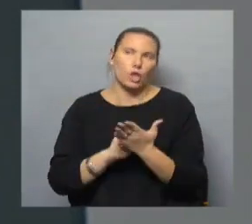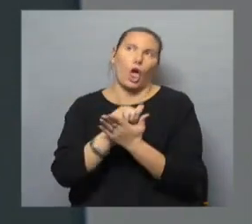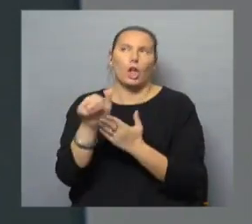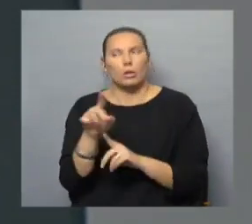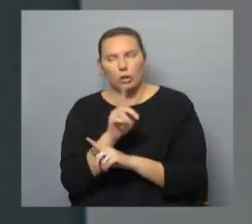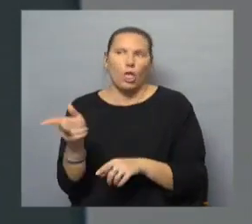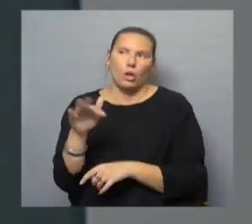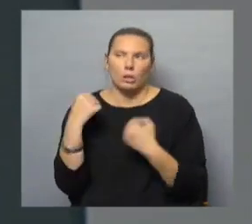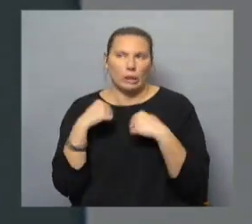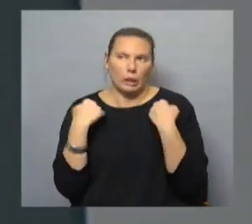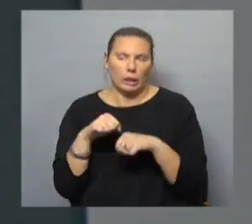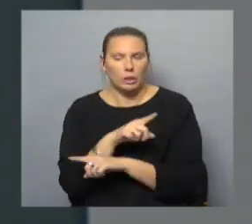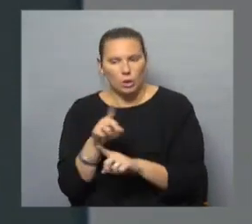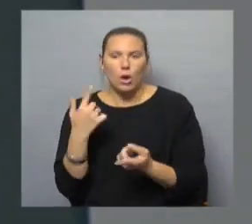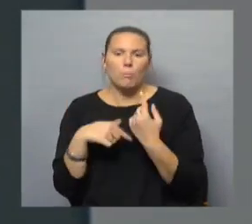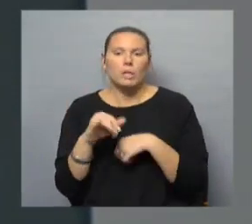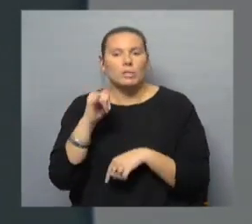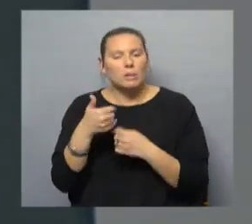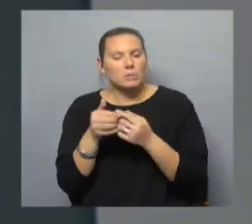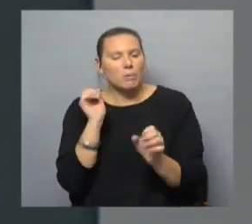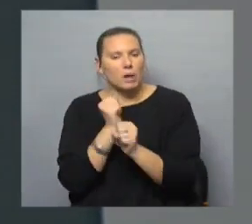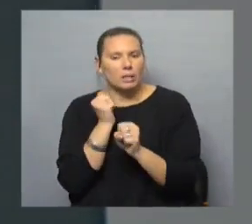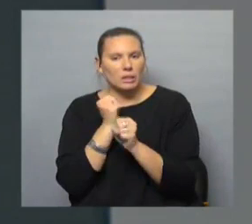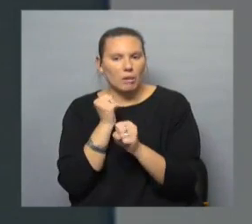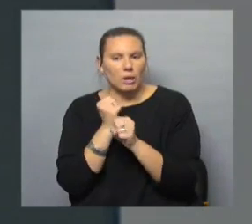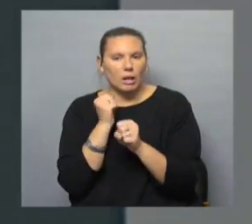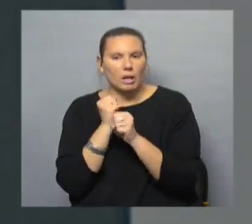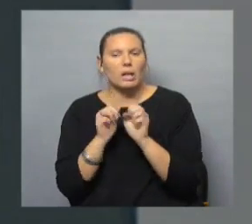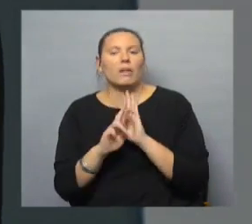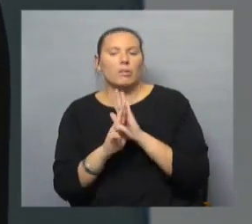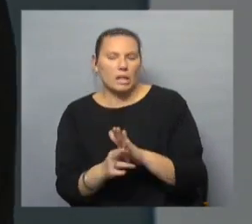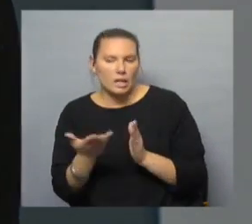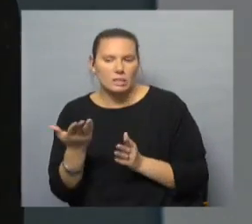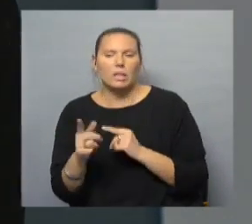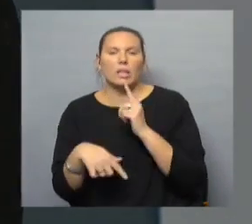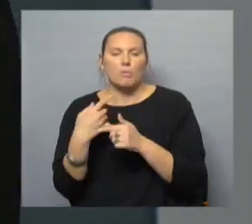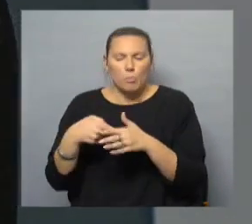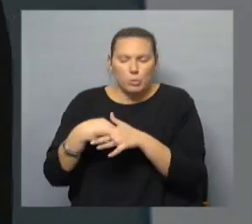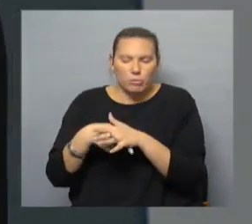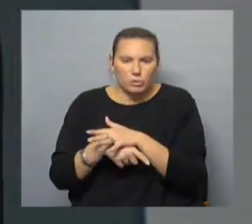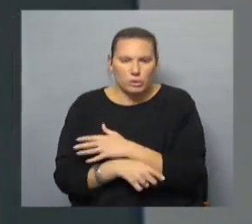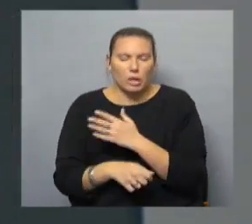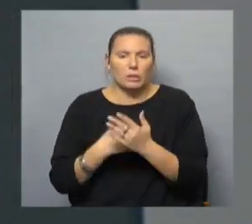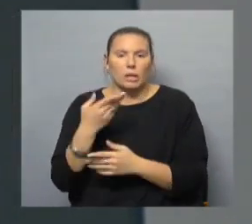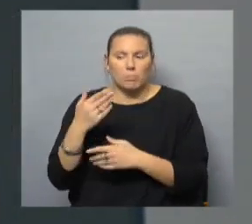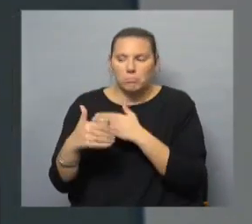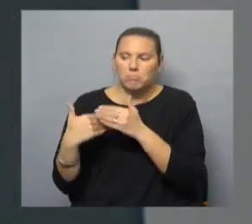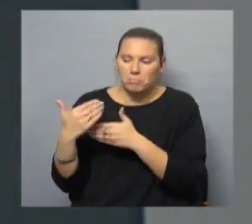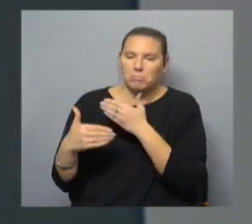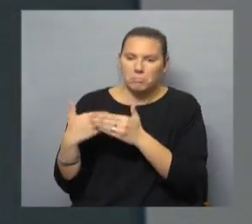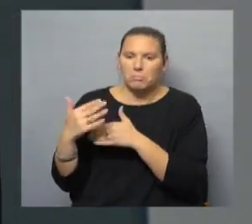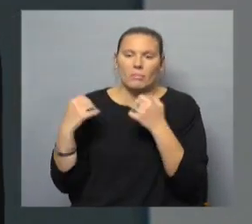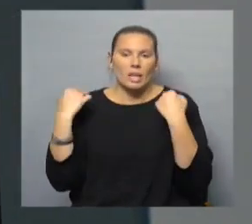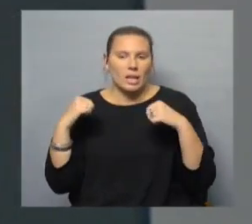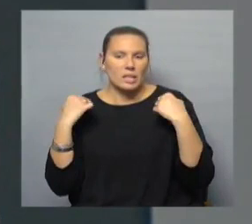todos los días, obviamente, ¿no? Pero empezamos a trabajar sobre referencias, después fuimos profundizando hasta que llegamos a tener un ritmo de